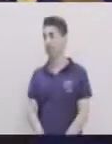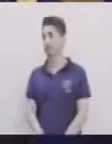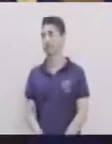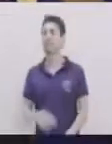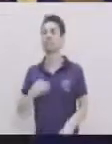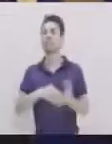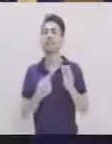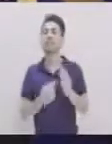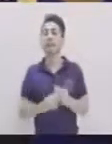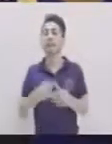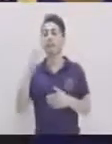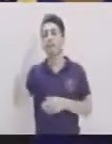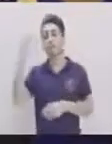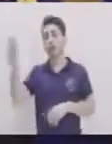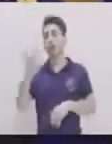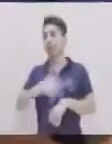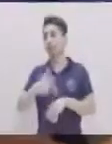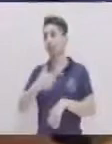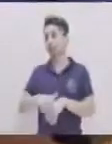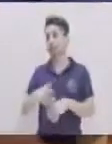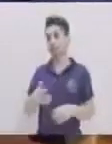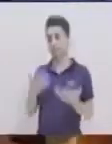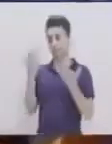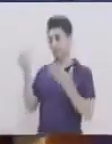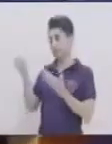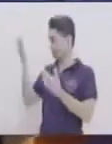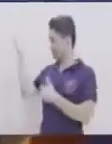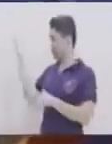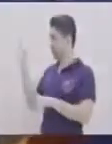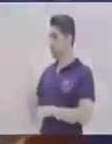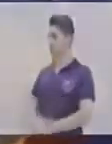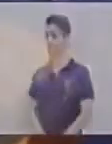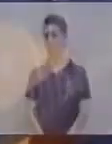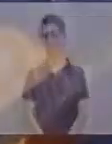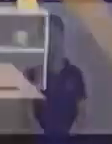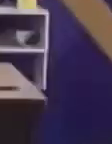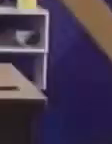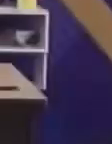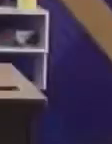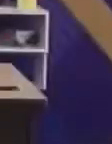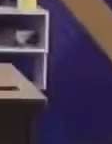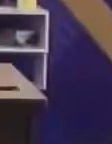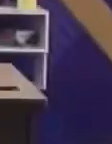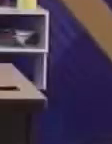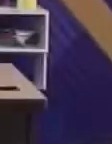Nangun significa buenas tardes. Y el cantito dice de la siguiente manera.